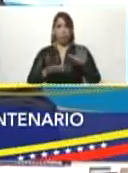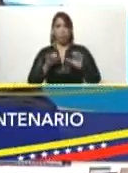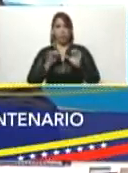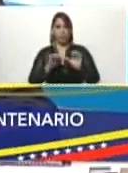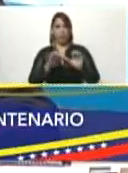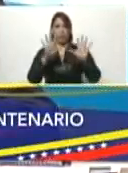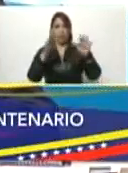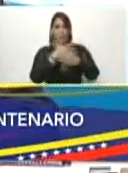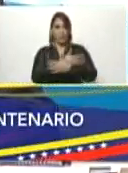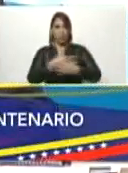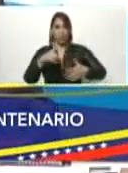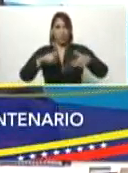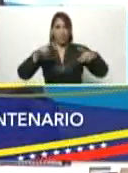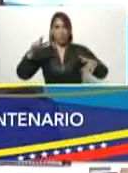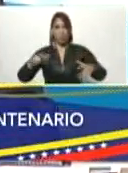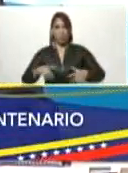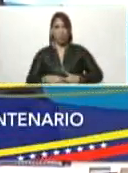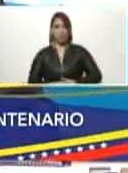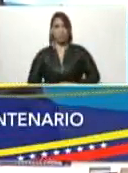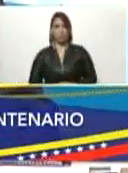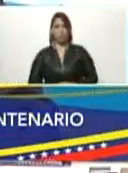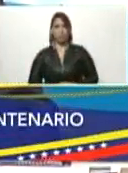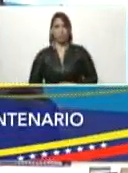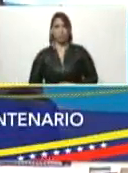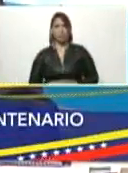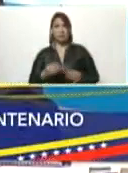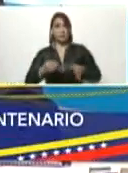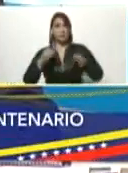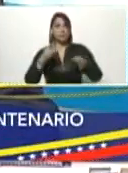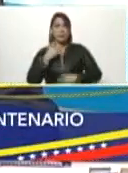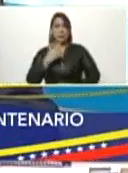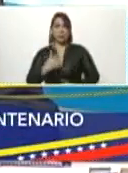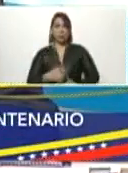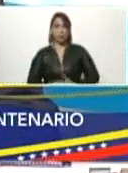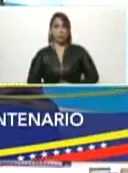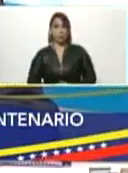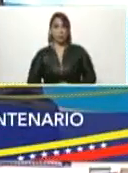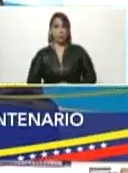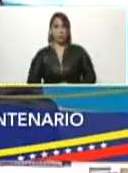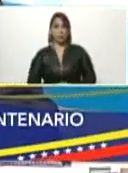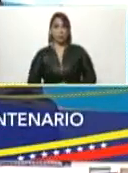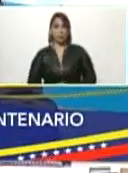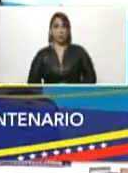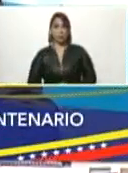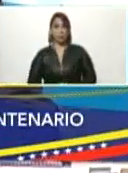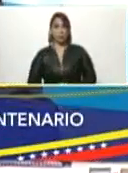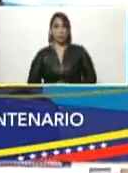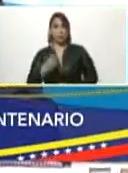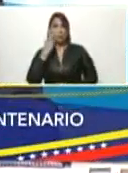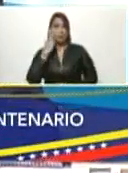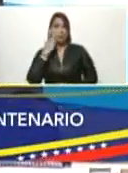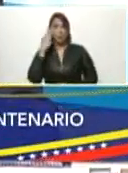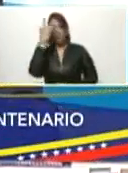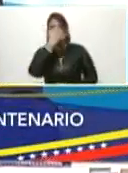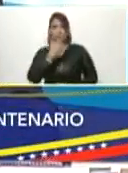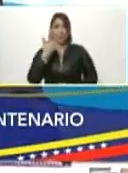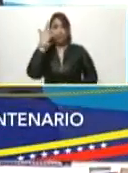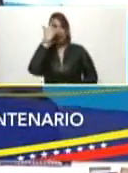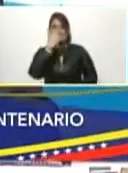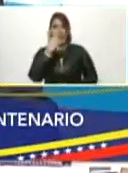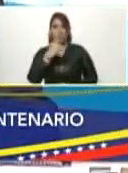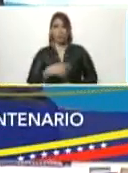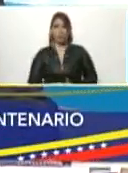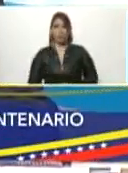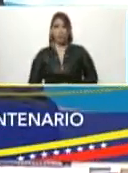10 millones de habitantes. Siempre se ha dicho que de la madre África